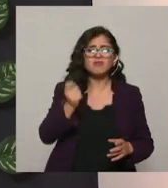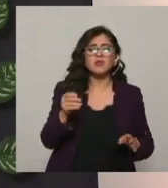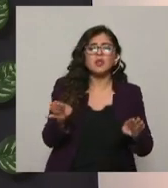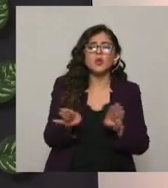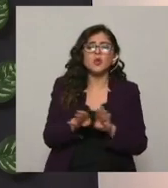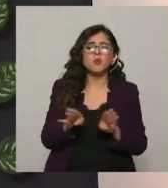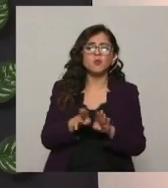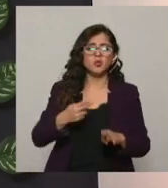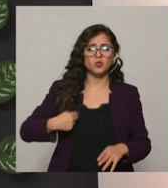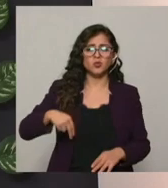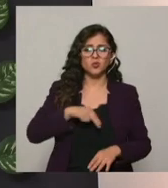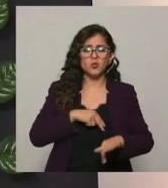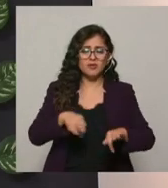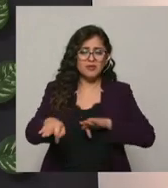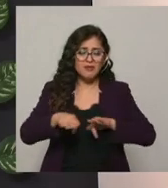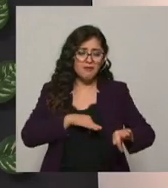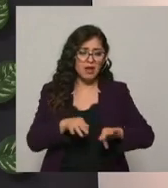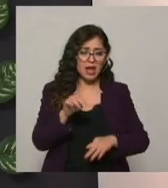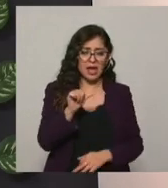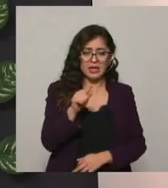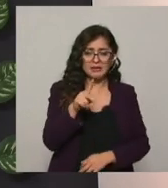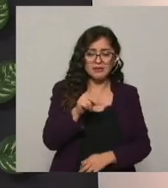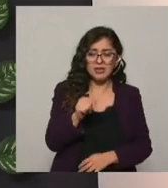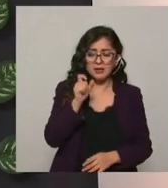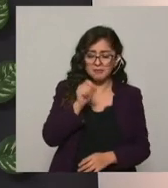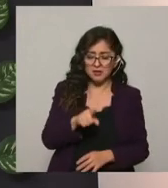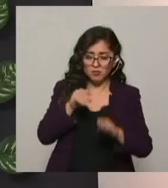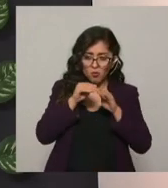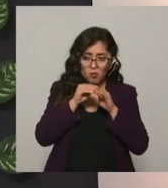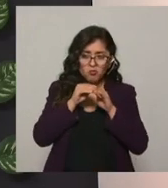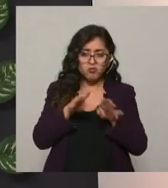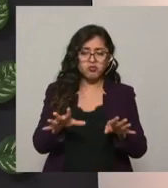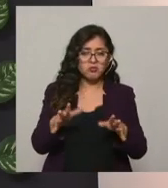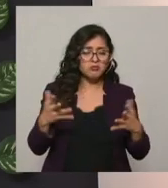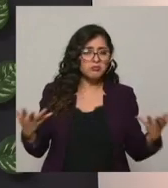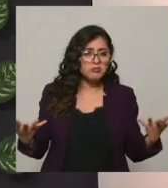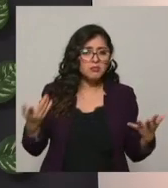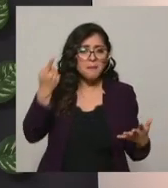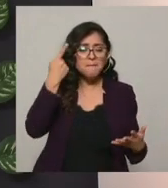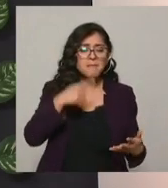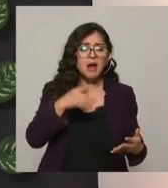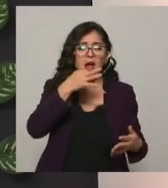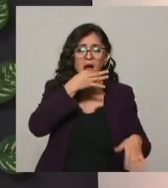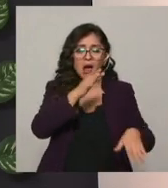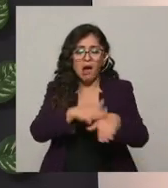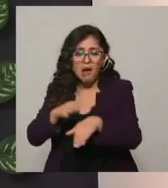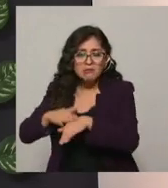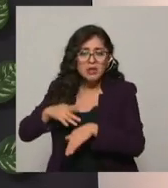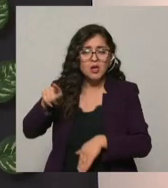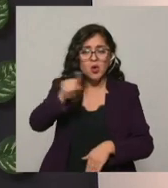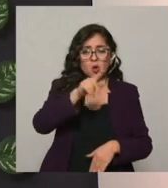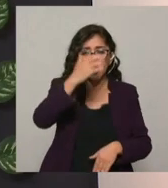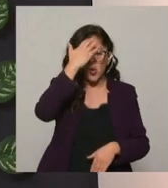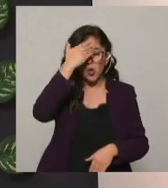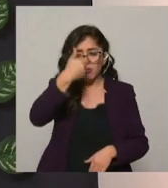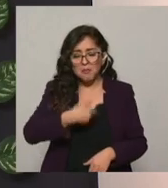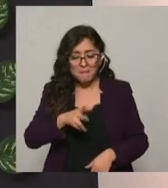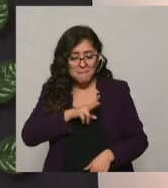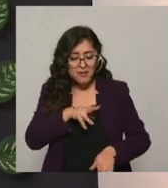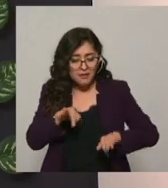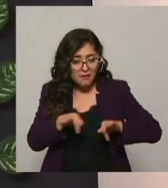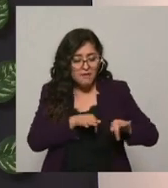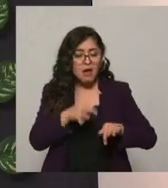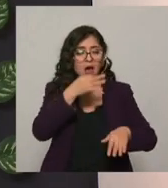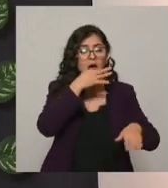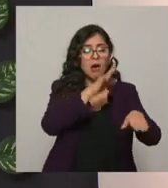activistas estamos en estos espacios, los espacios digitales, para difundir nuestro trabajo, para llamar a otras,